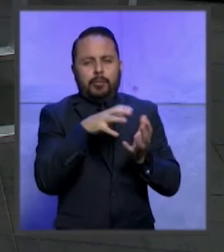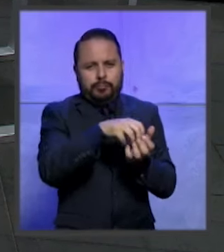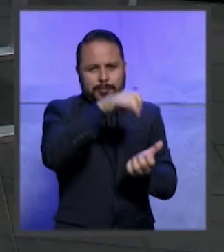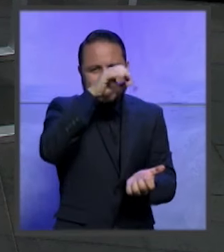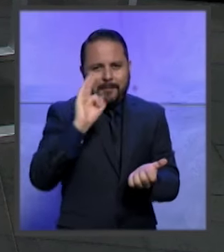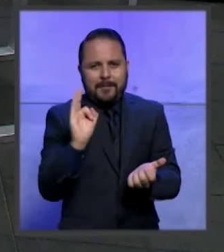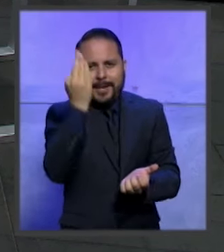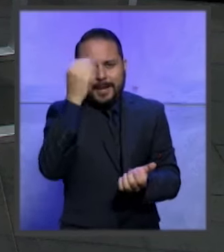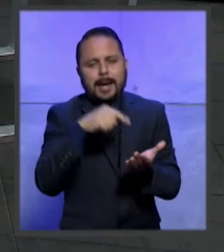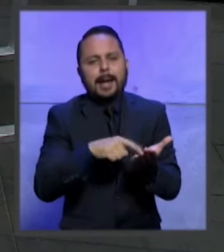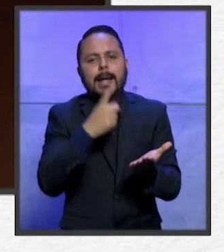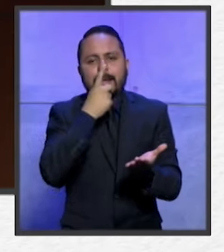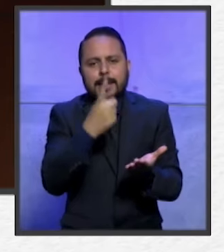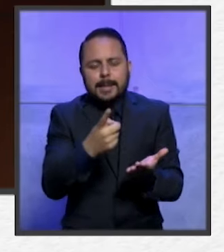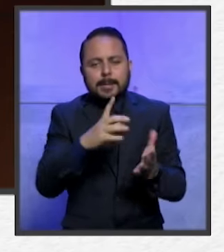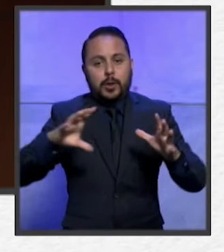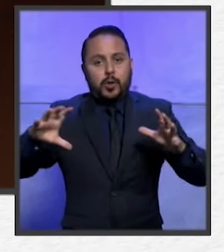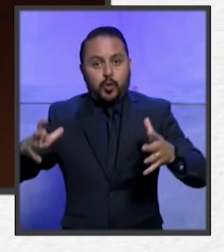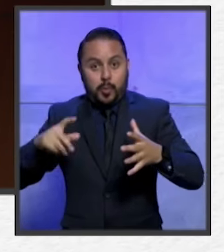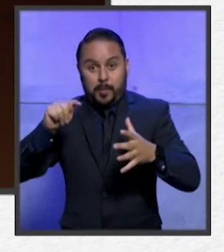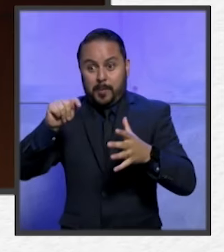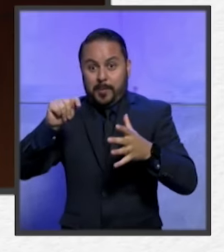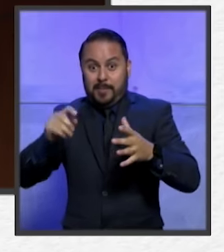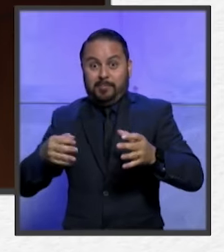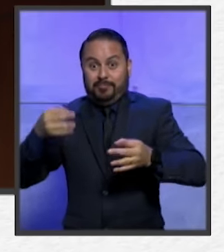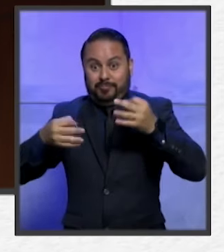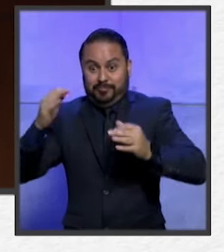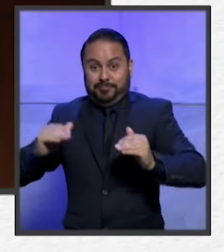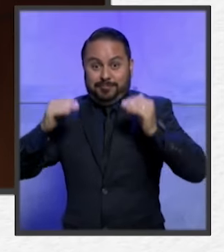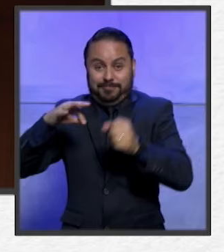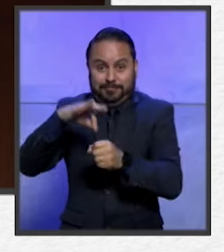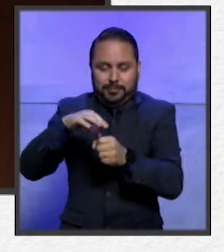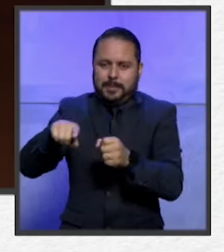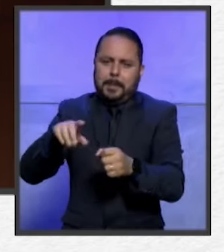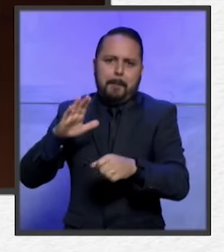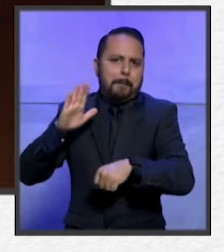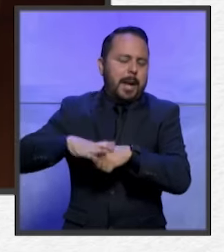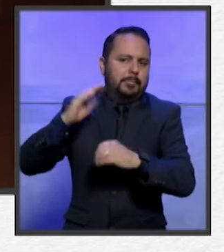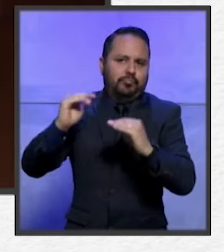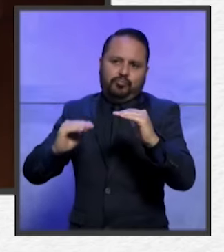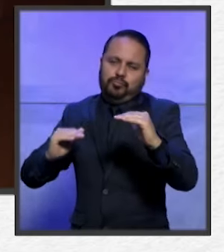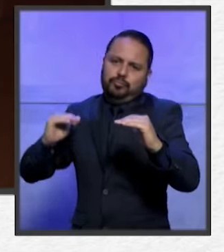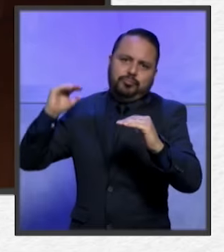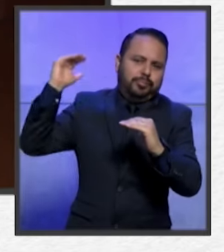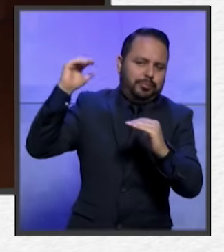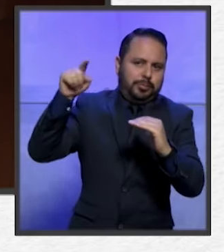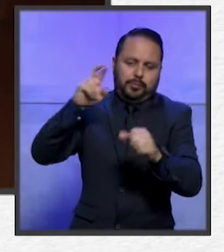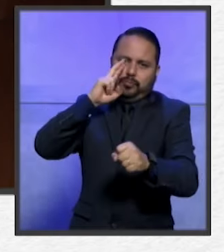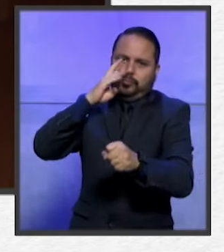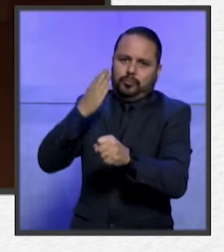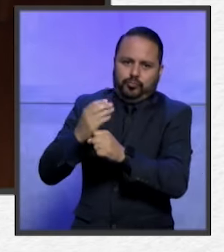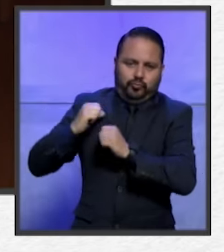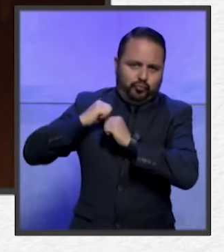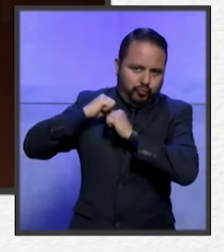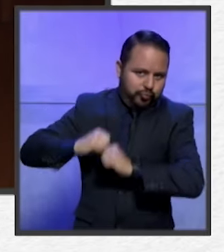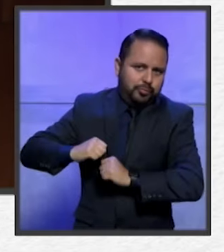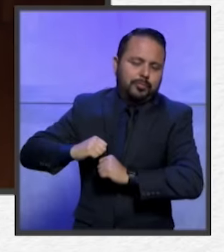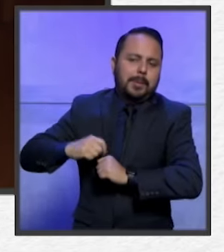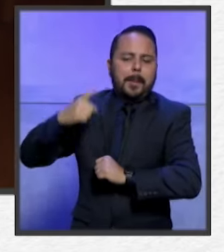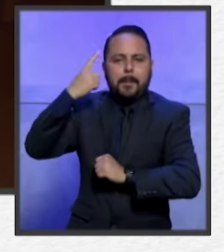Constitución Federal se dice el tribunal electoral es la máxima autoridad y órgano especializado del poder judicial de la